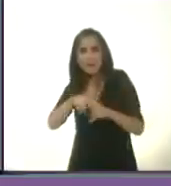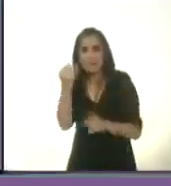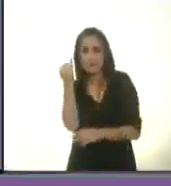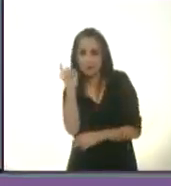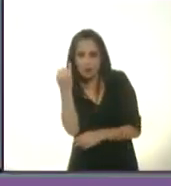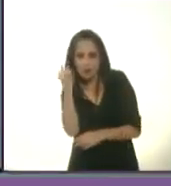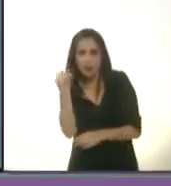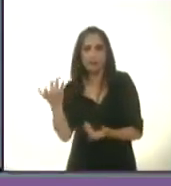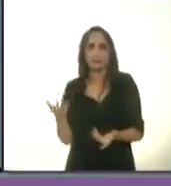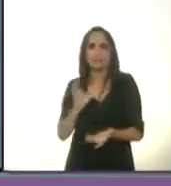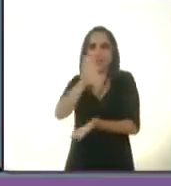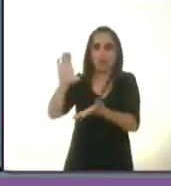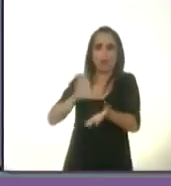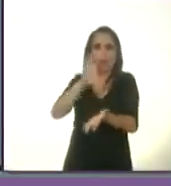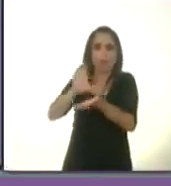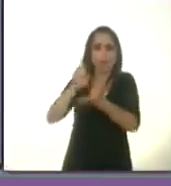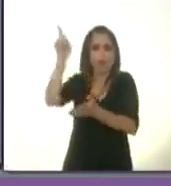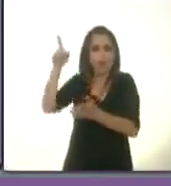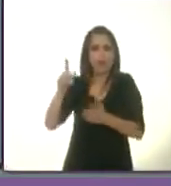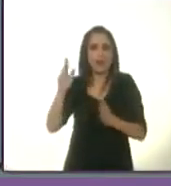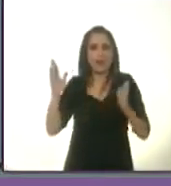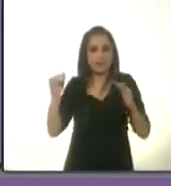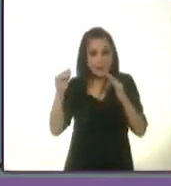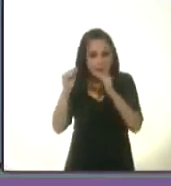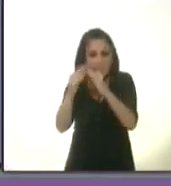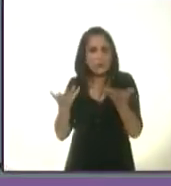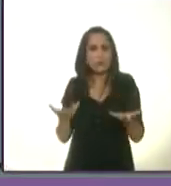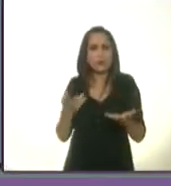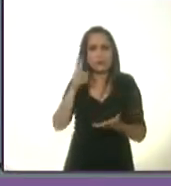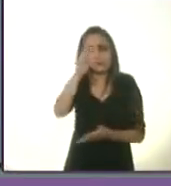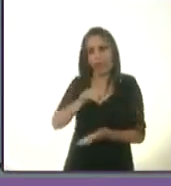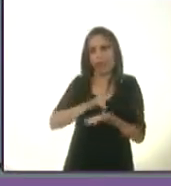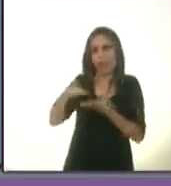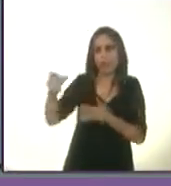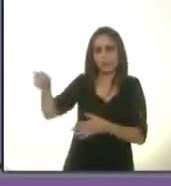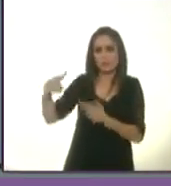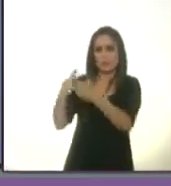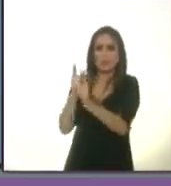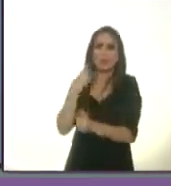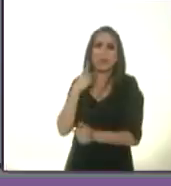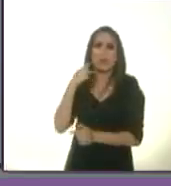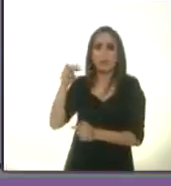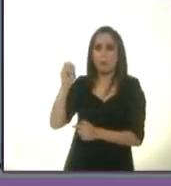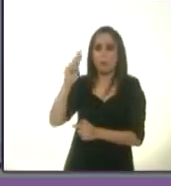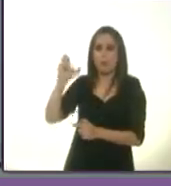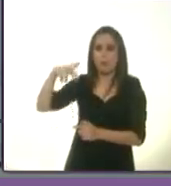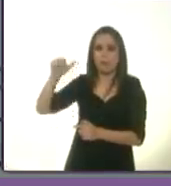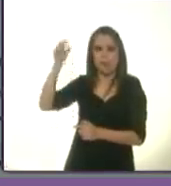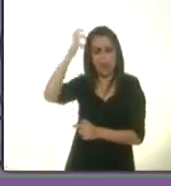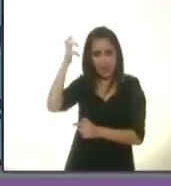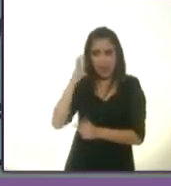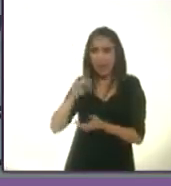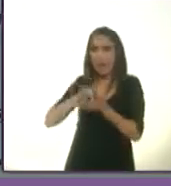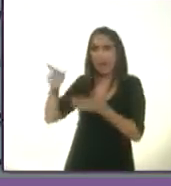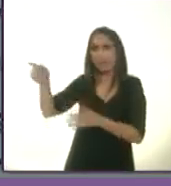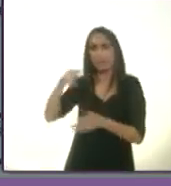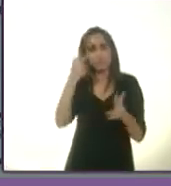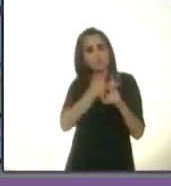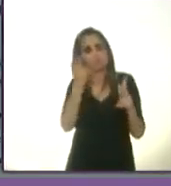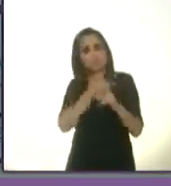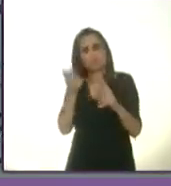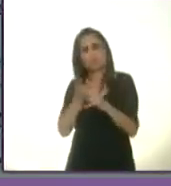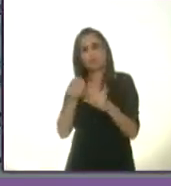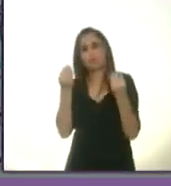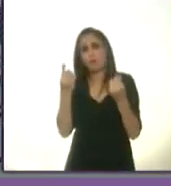donde esta plata volcó pues gracias a su partido morena claudia tenemos eso y más porque